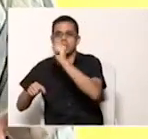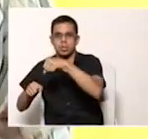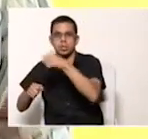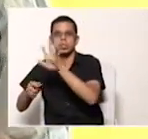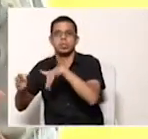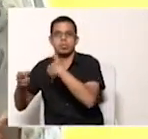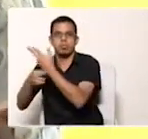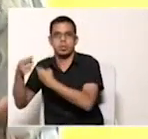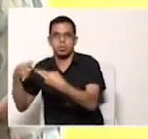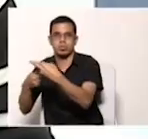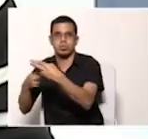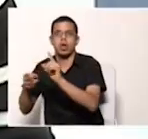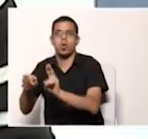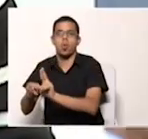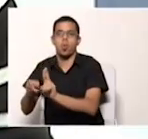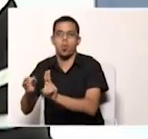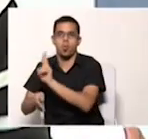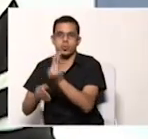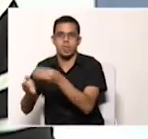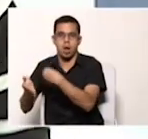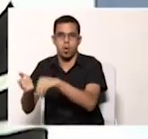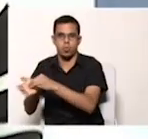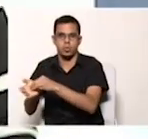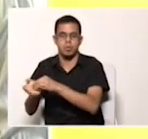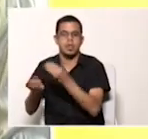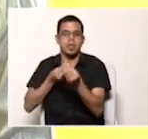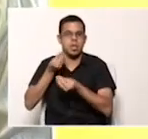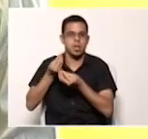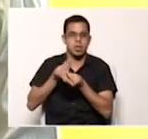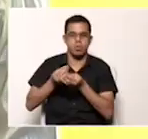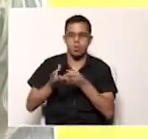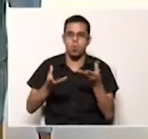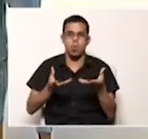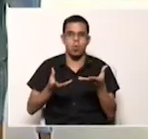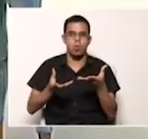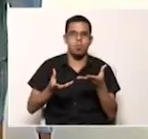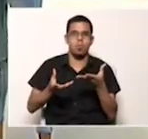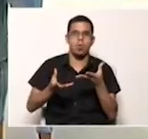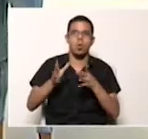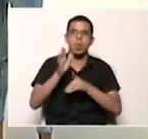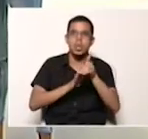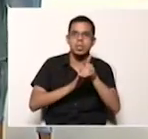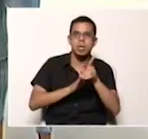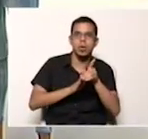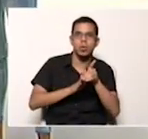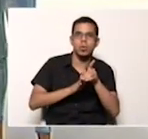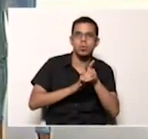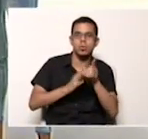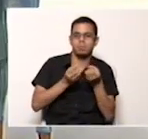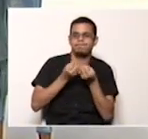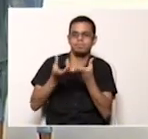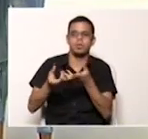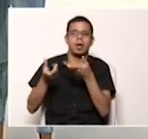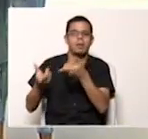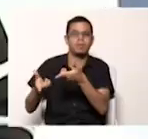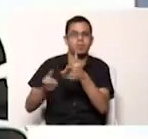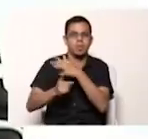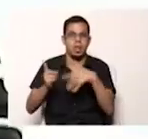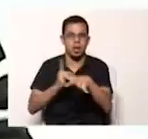que son comunes ahora, afectan al ambiente. Correcto. Fíjate que desde el punto de vista biológico, ¿verdad?, la